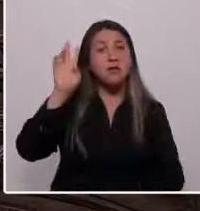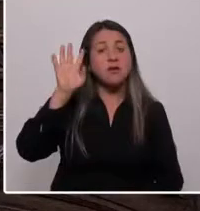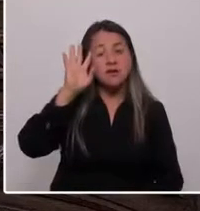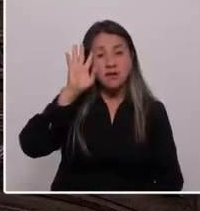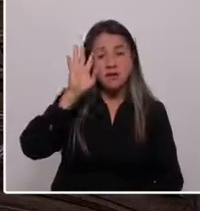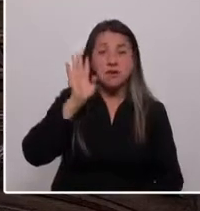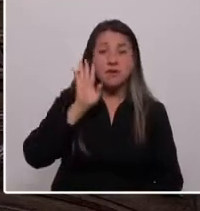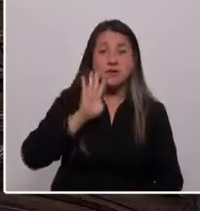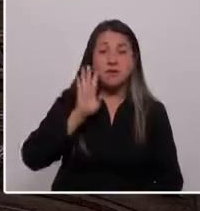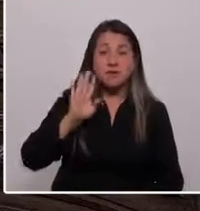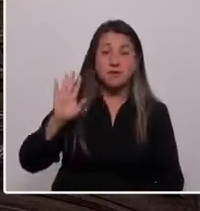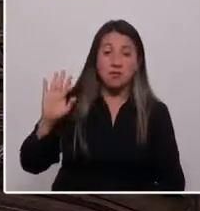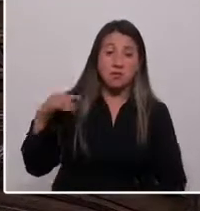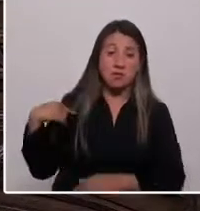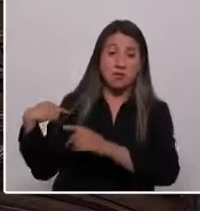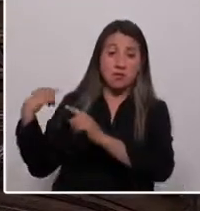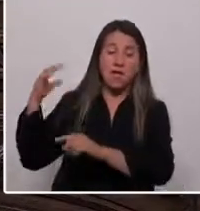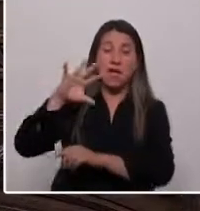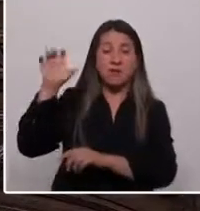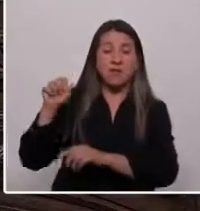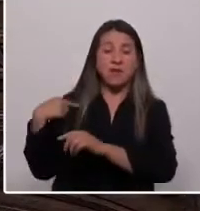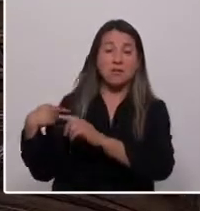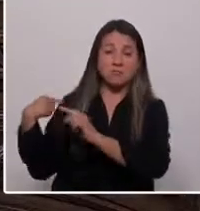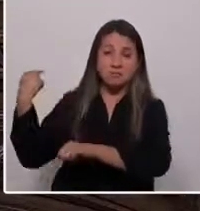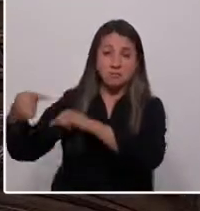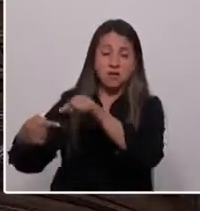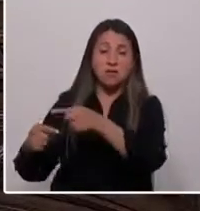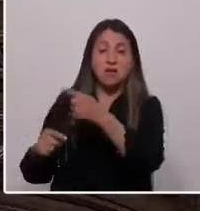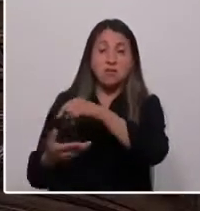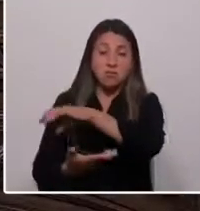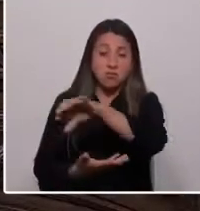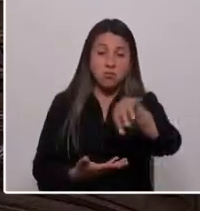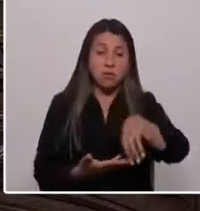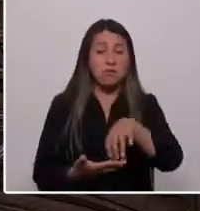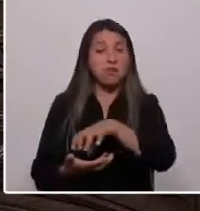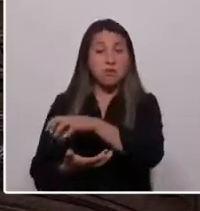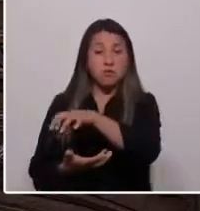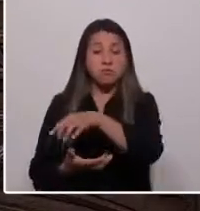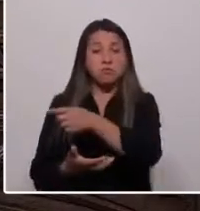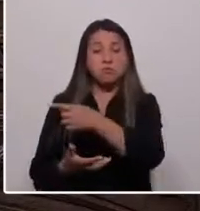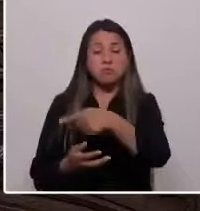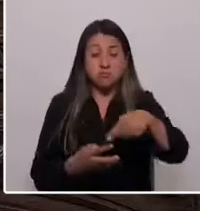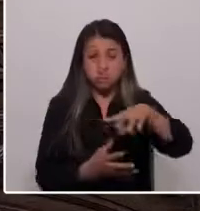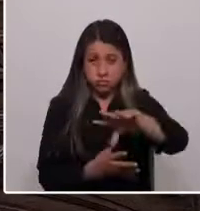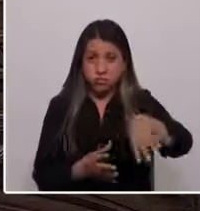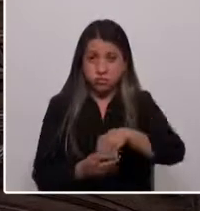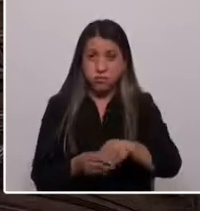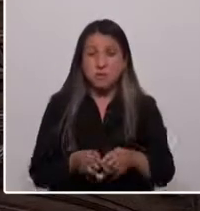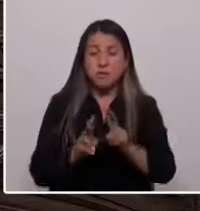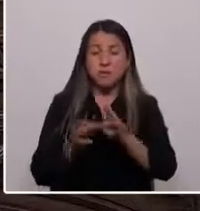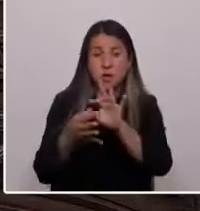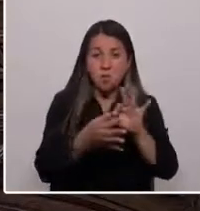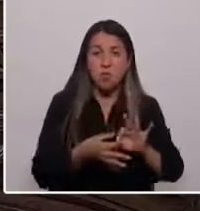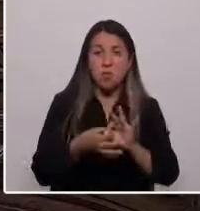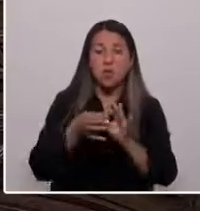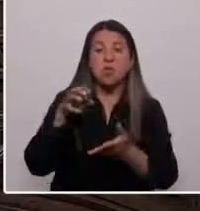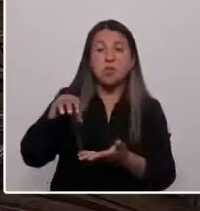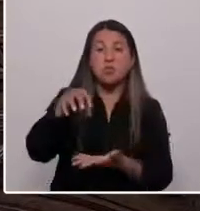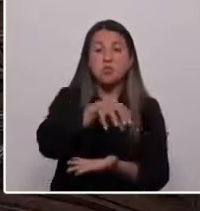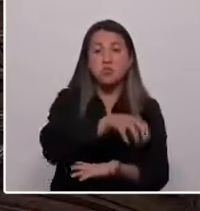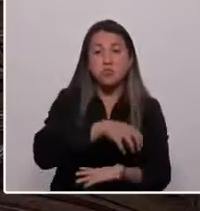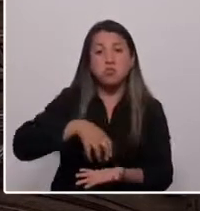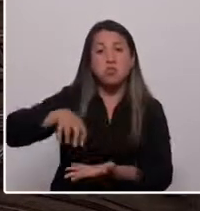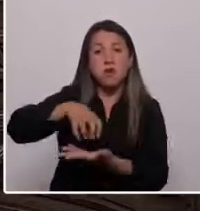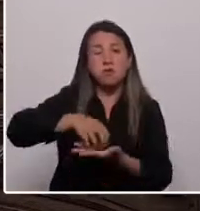por la multiculturalidad que nos permita la unión de los pueblos y donde todos